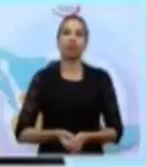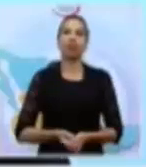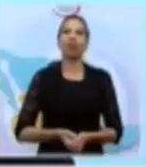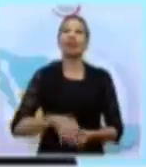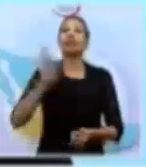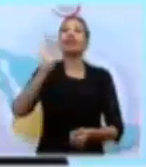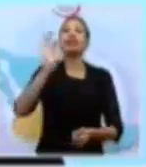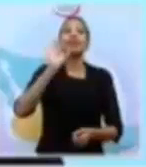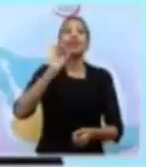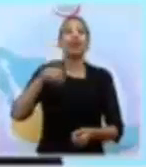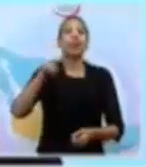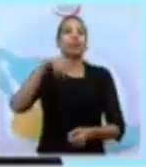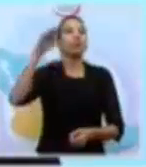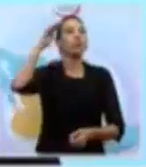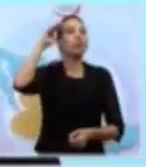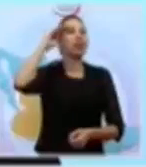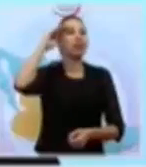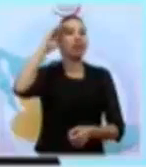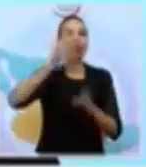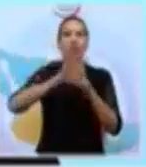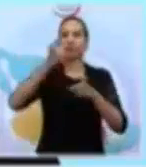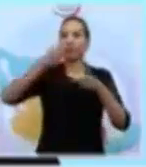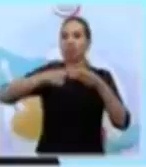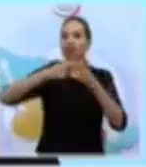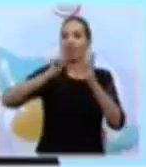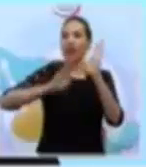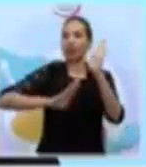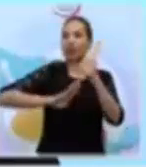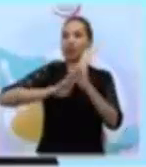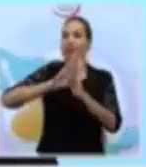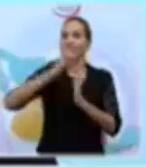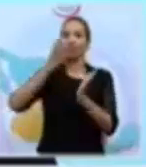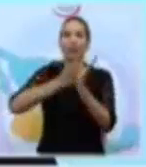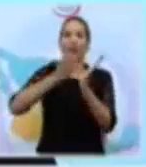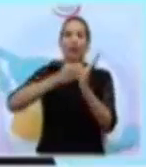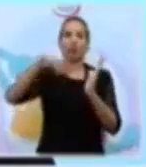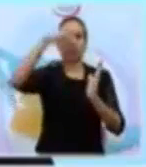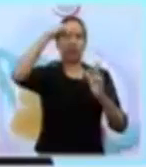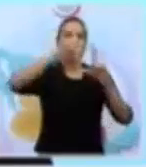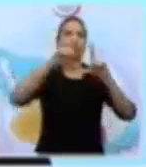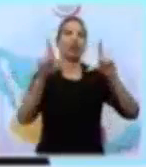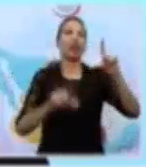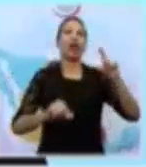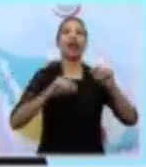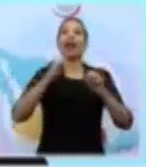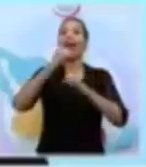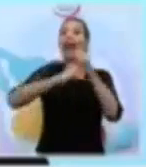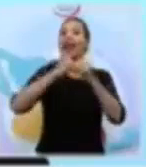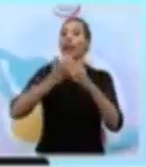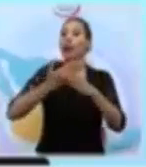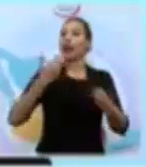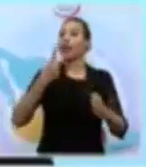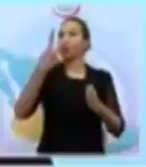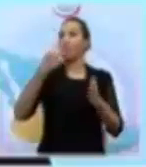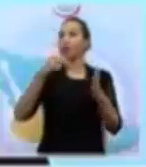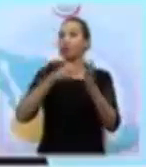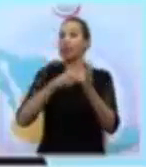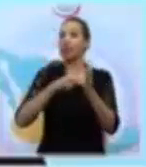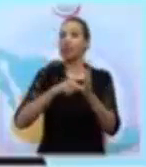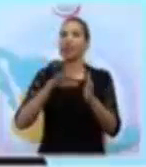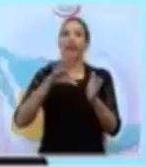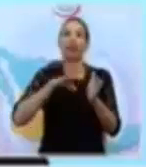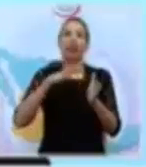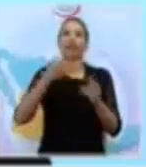Si uno mira el crecimiento, el promedio del crecimiento económico de México a partir de 2000, o sea, 10 y